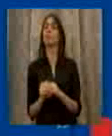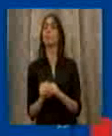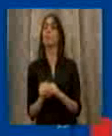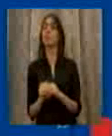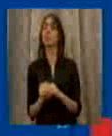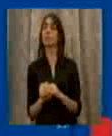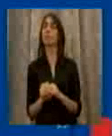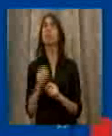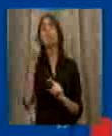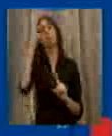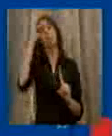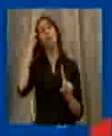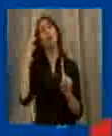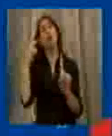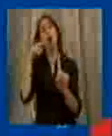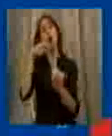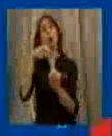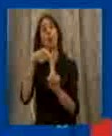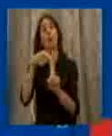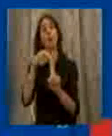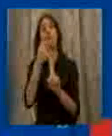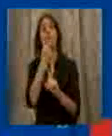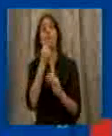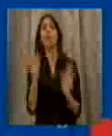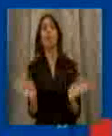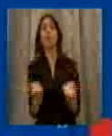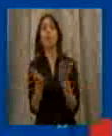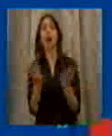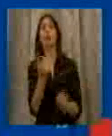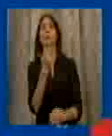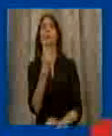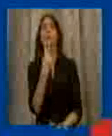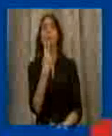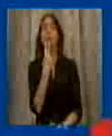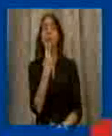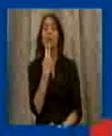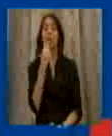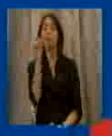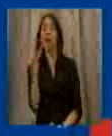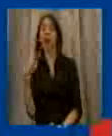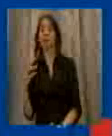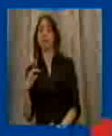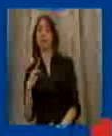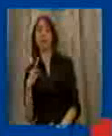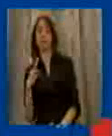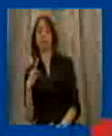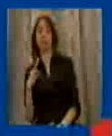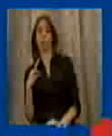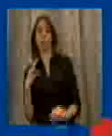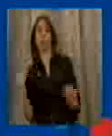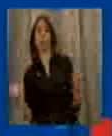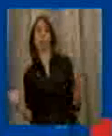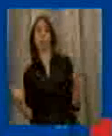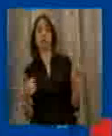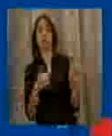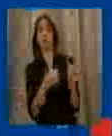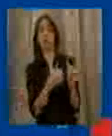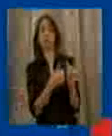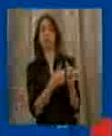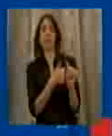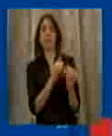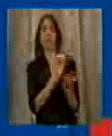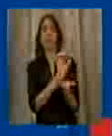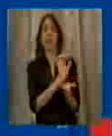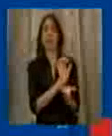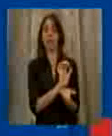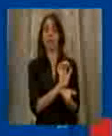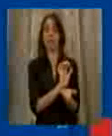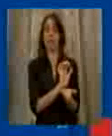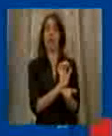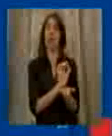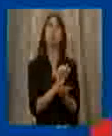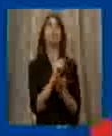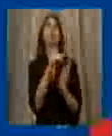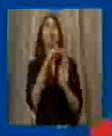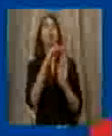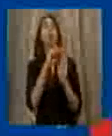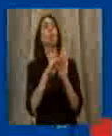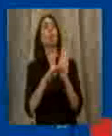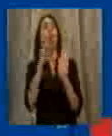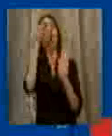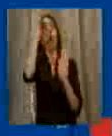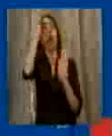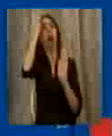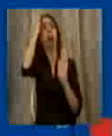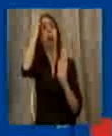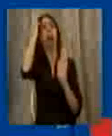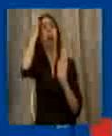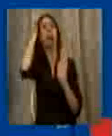el objetivo de facilitar la vida, acercar al ciudadano al Estado, y tenemos este programa, ¿no es cierto?